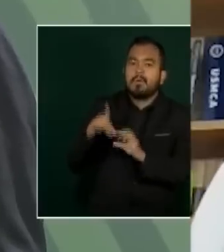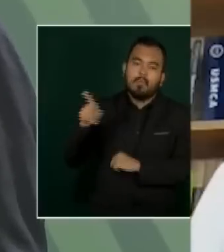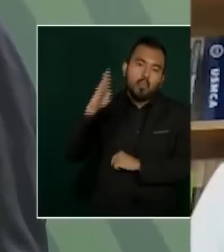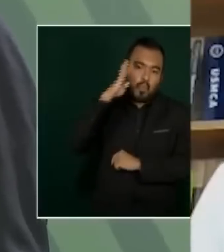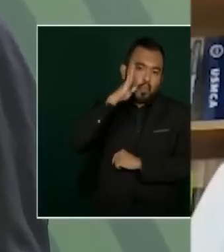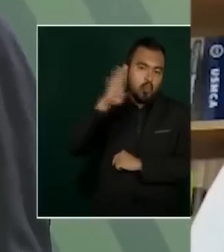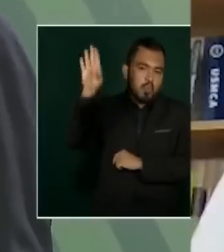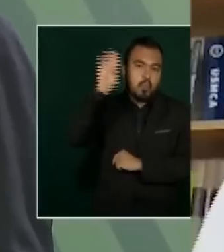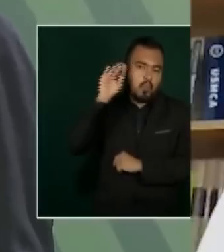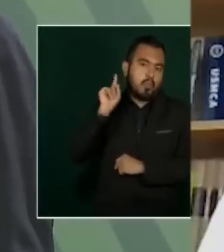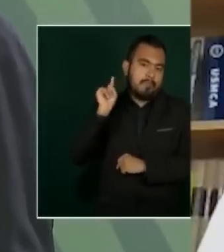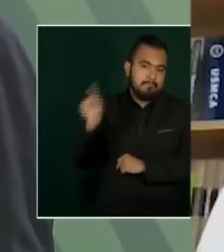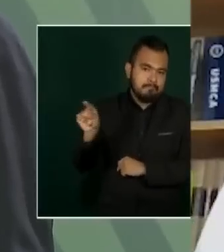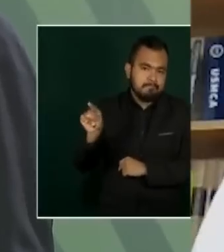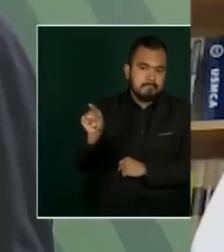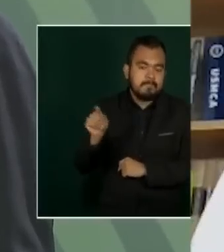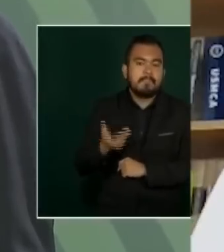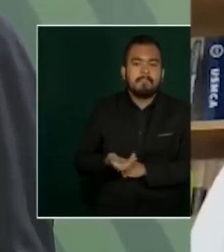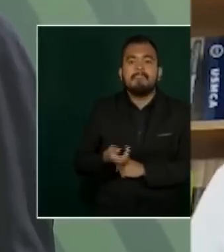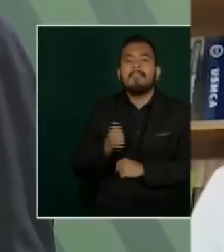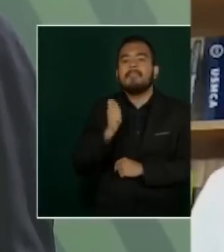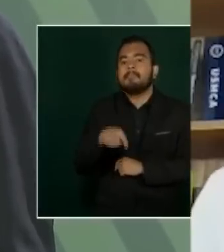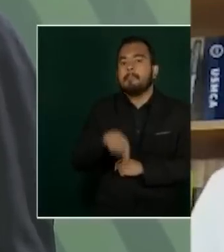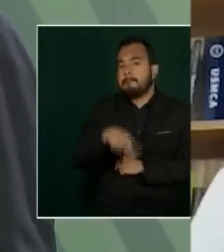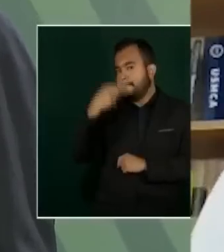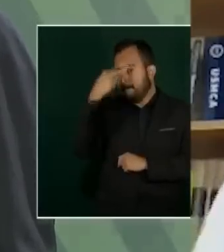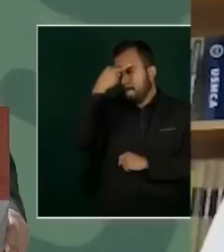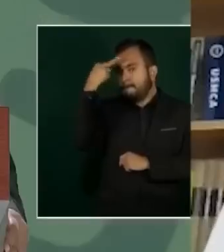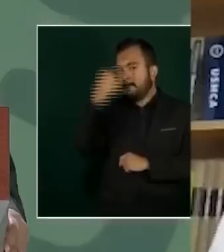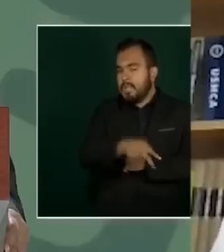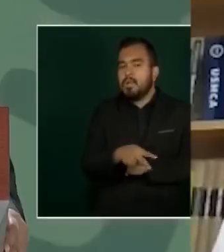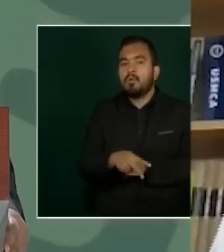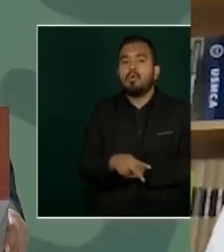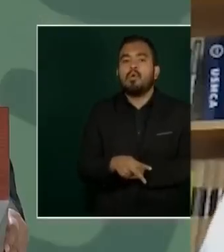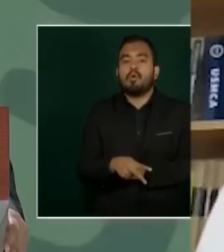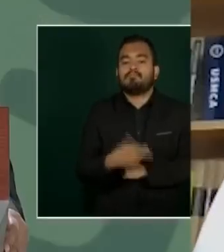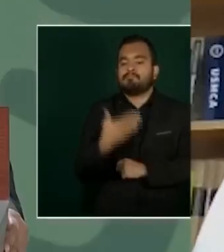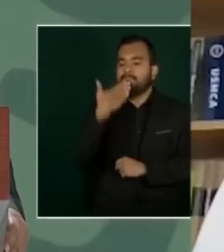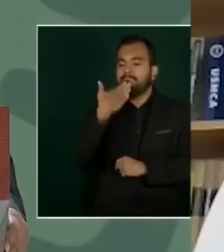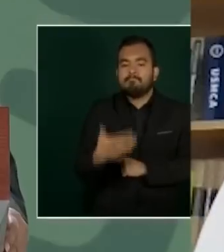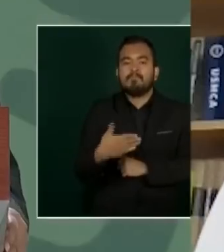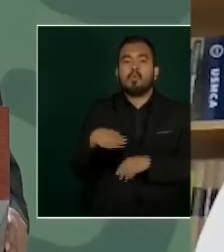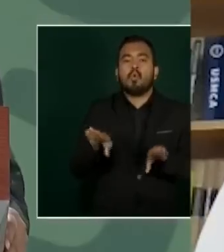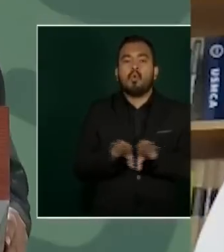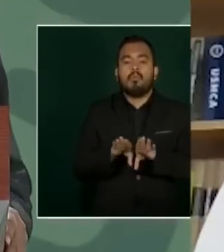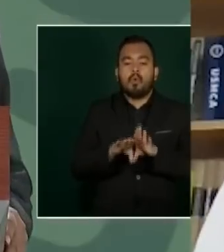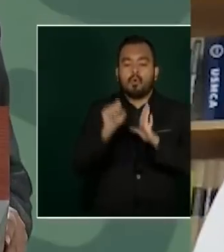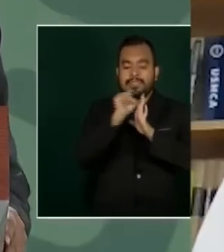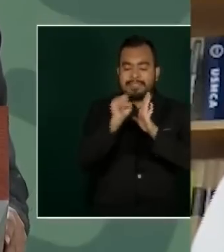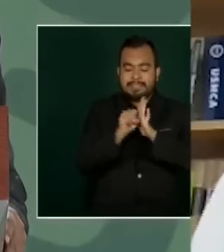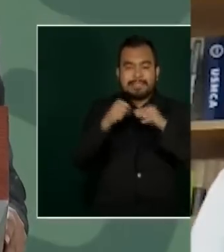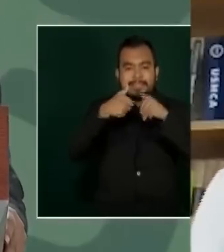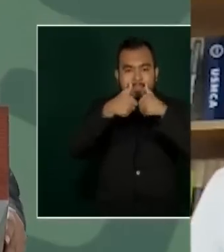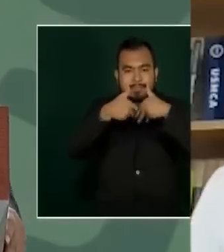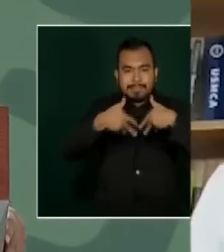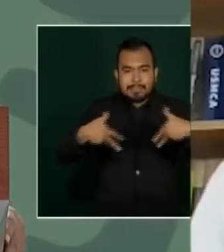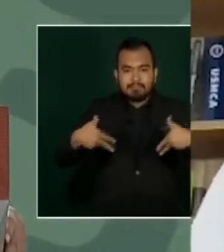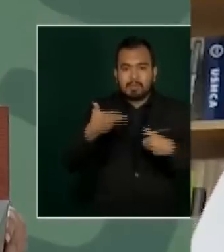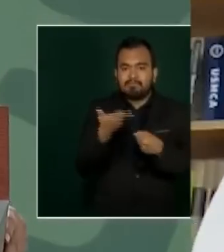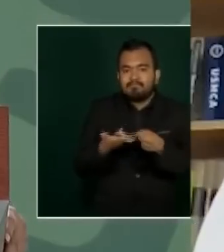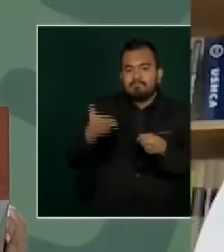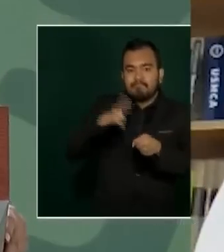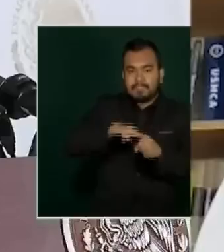el sur-sureste de México, la lucha contra la desigualdad, la lucha contra la corrupción, que no ha sido tan